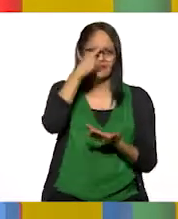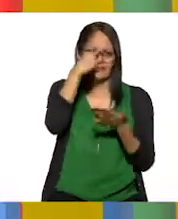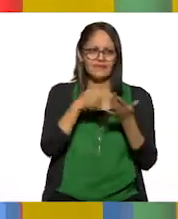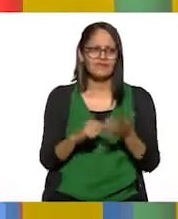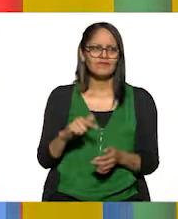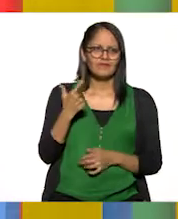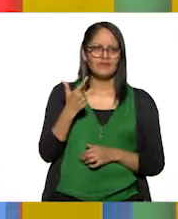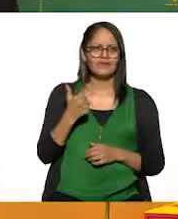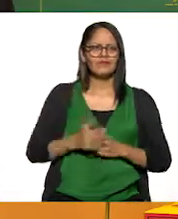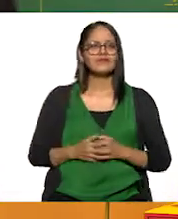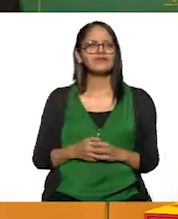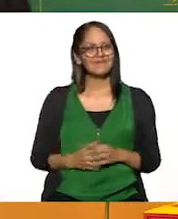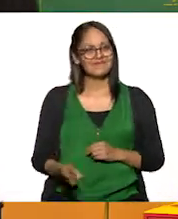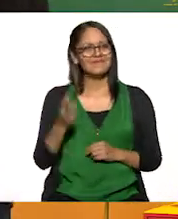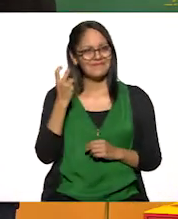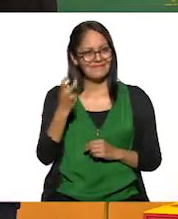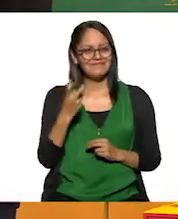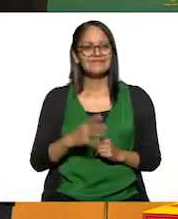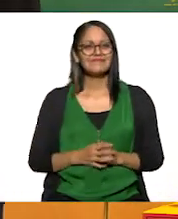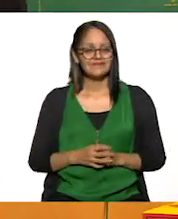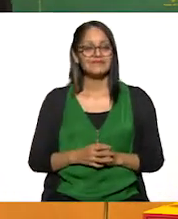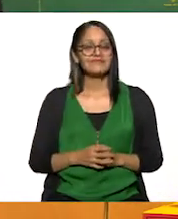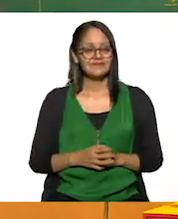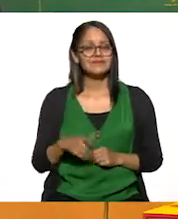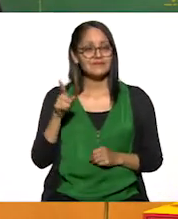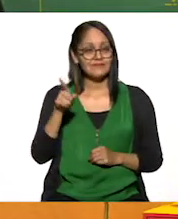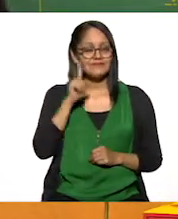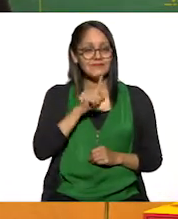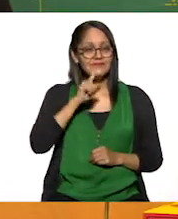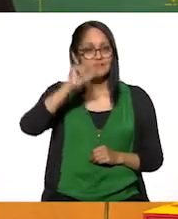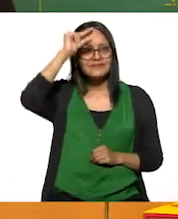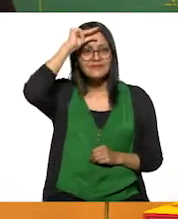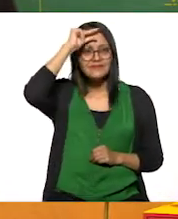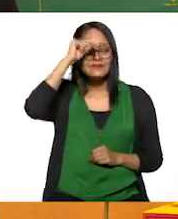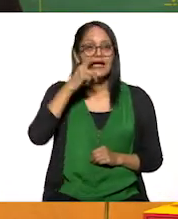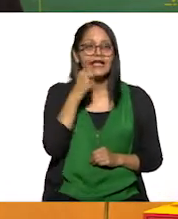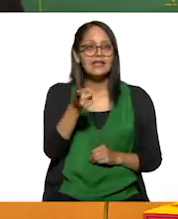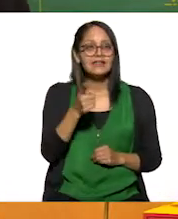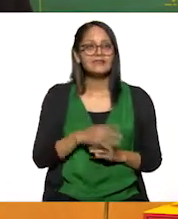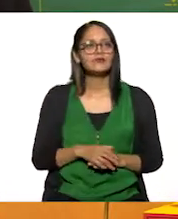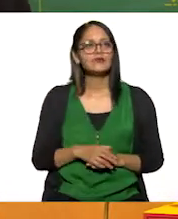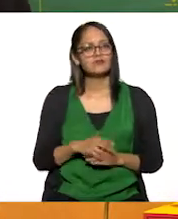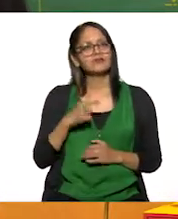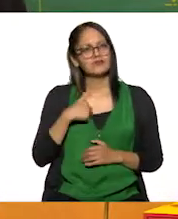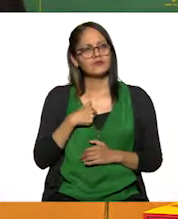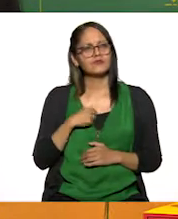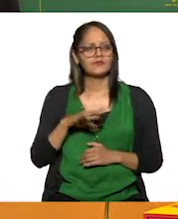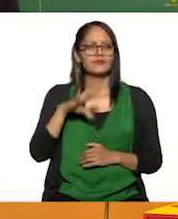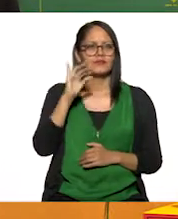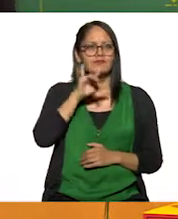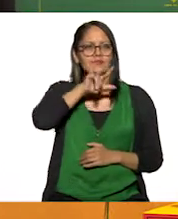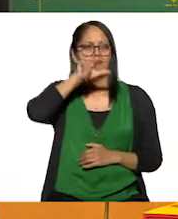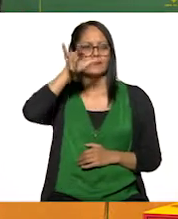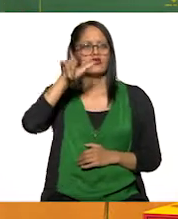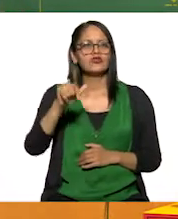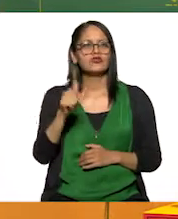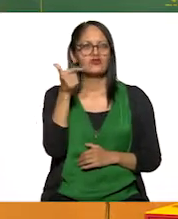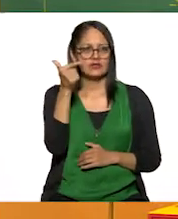12. Efectivamente, ella fue muy inteligente y le dijo a la señorita que iba a agarrar el avión de las 12